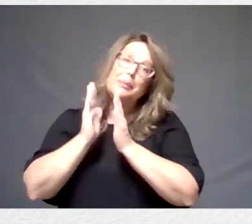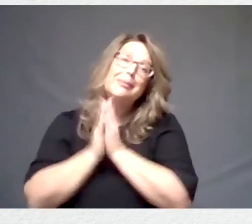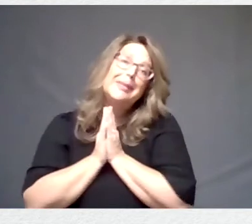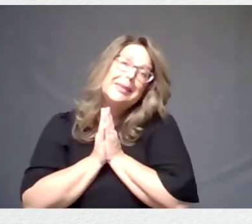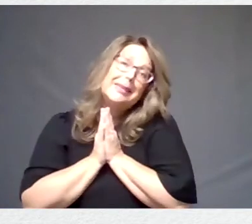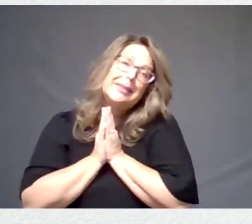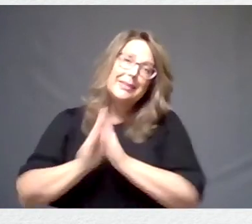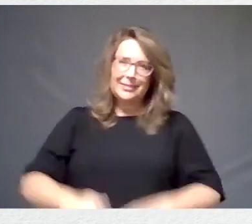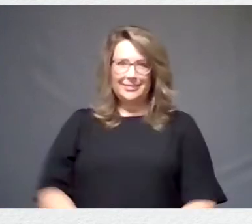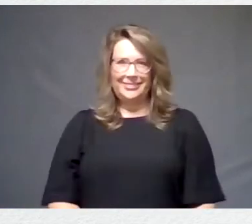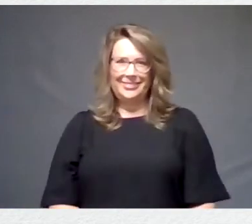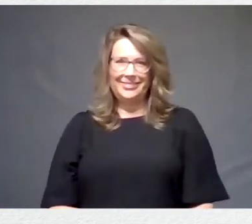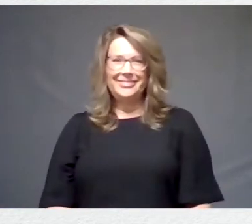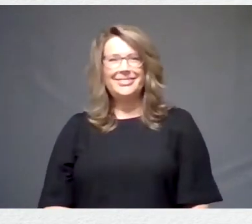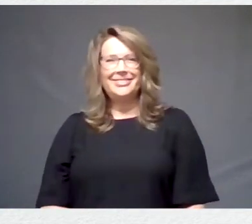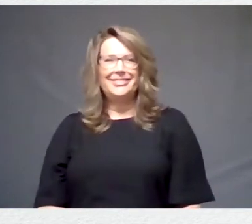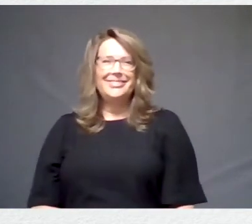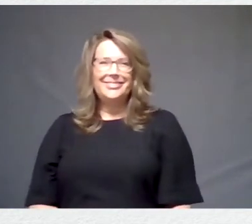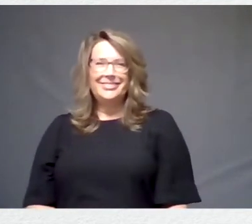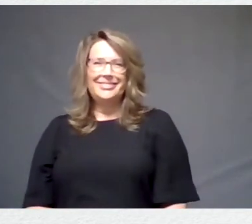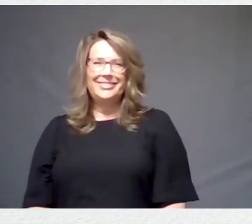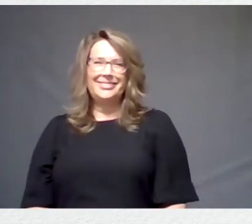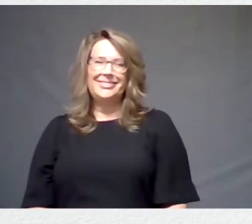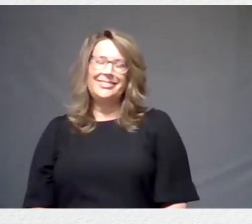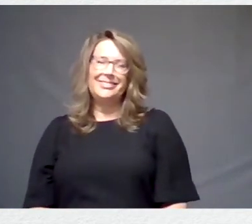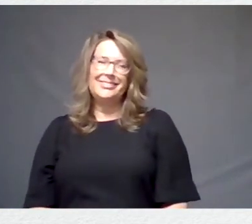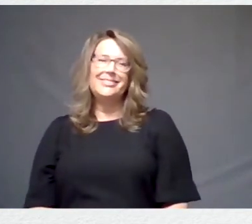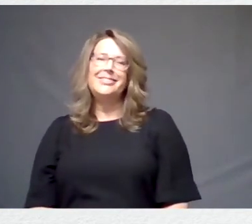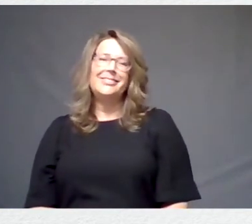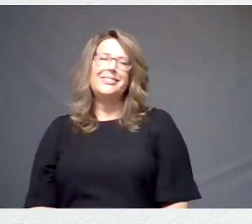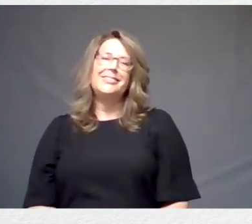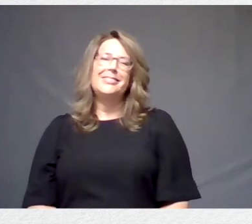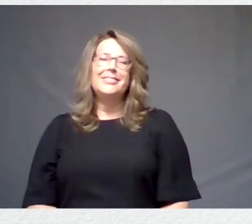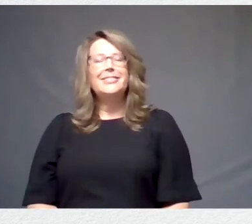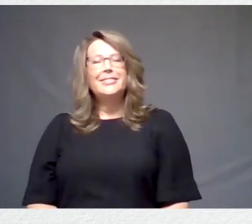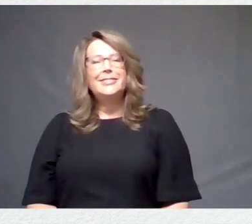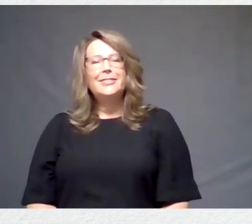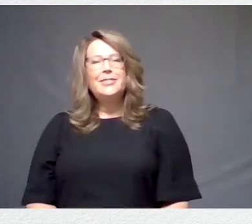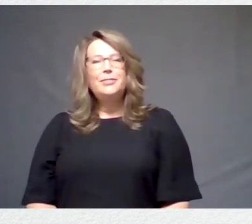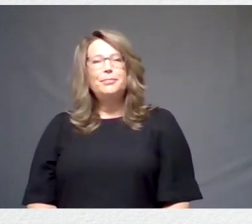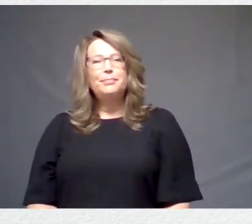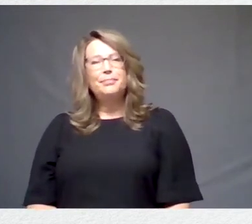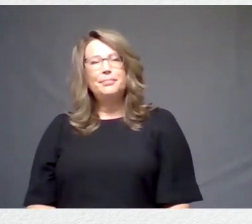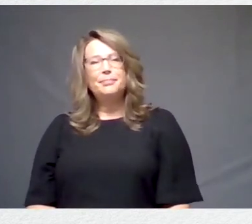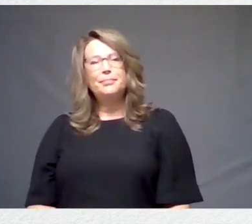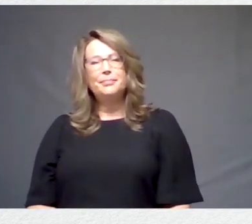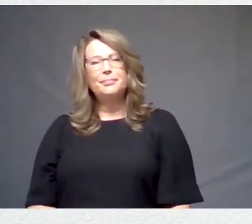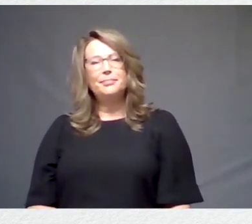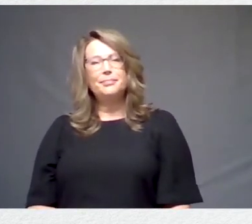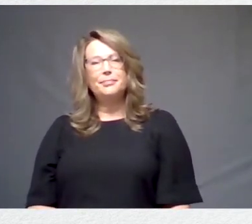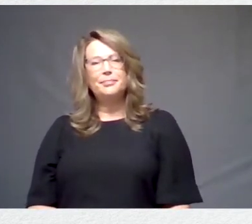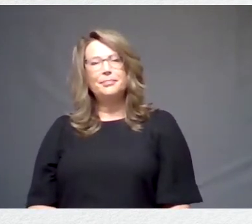Generalmente, como funciona, es que cuando el sol sale, es de día y hacemos diferentes actividades. El resto del tiempo es